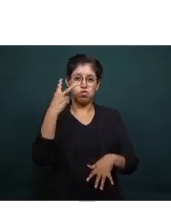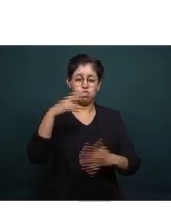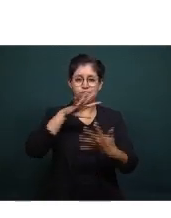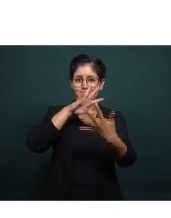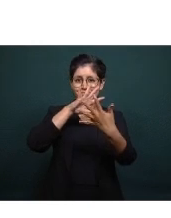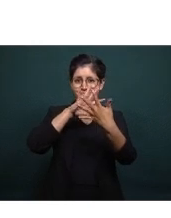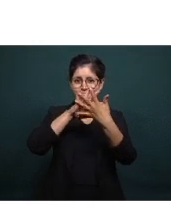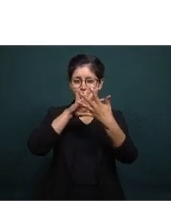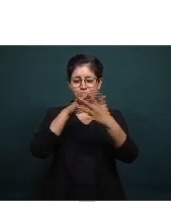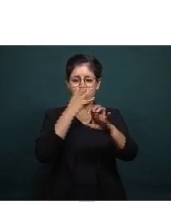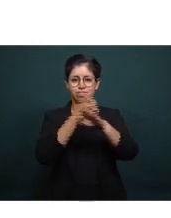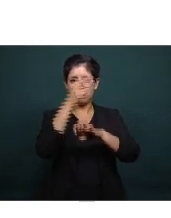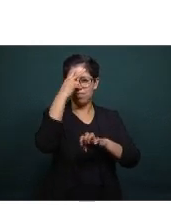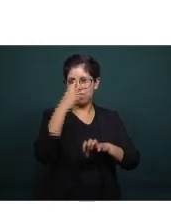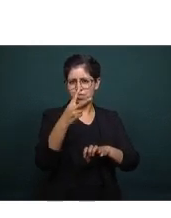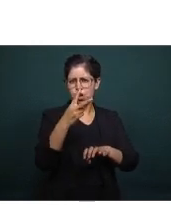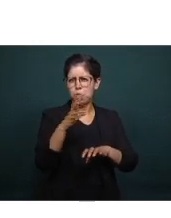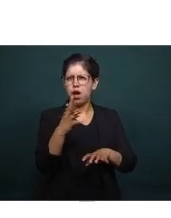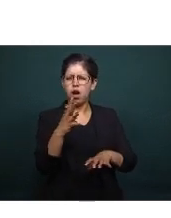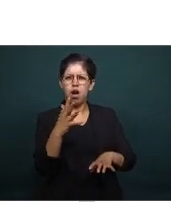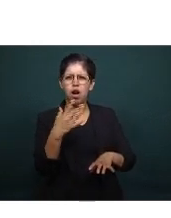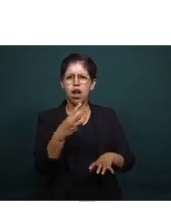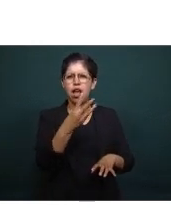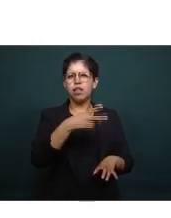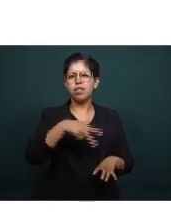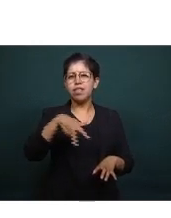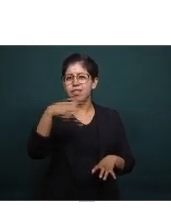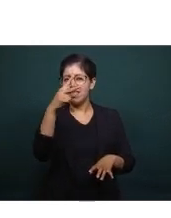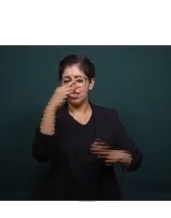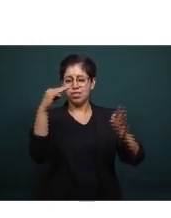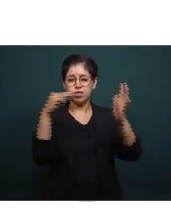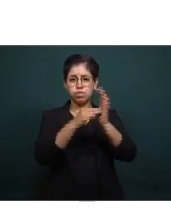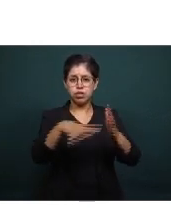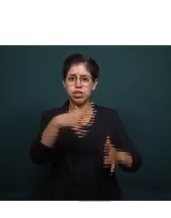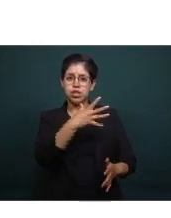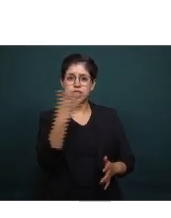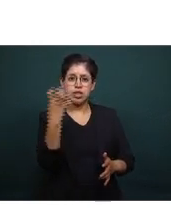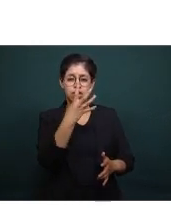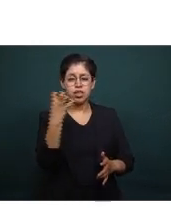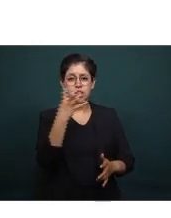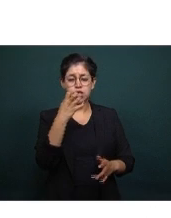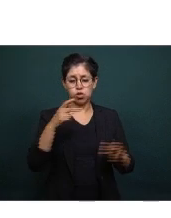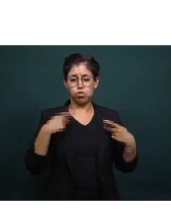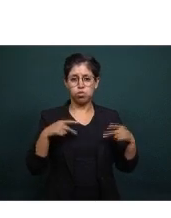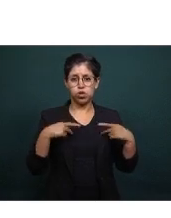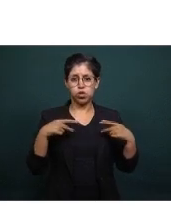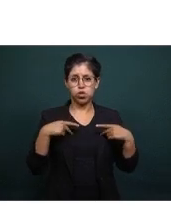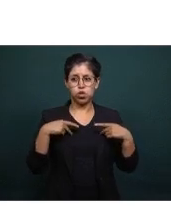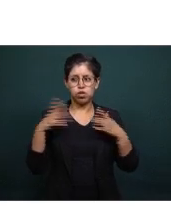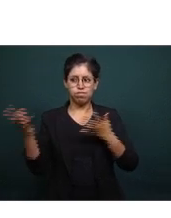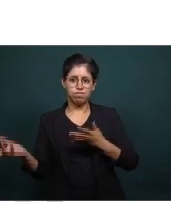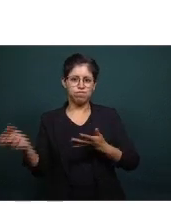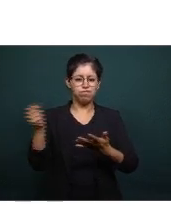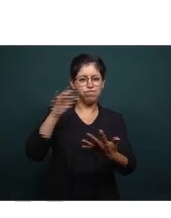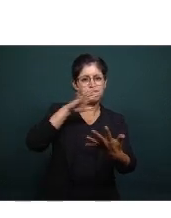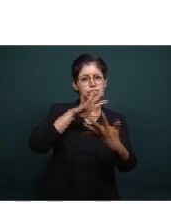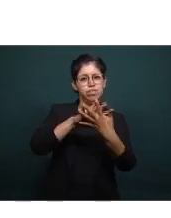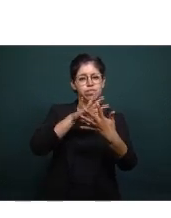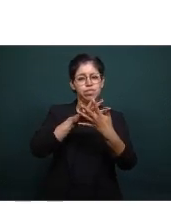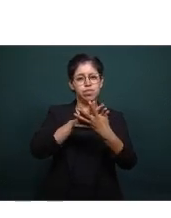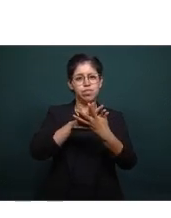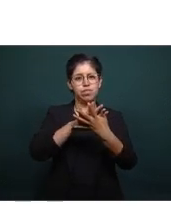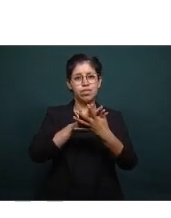una capacidad para 13.500 personas privadas de la libertad que tienen